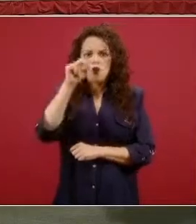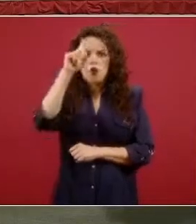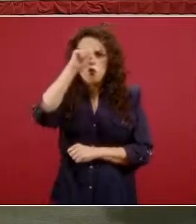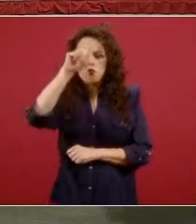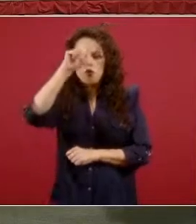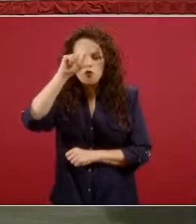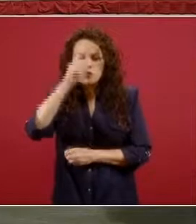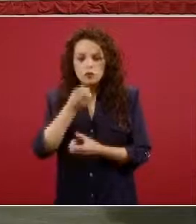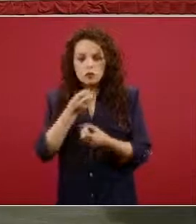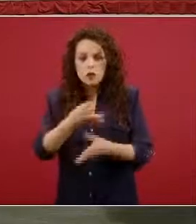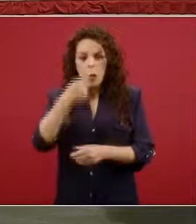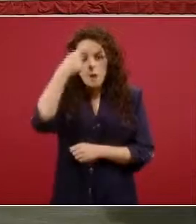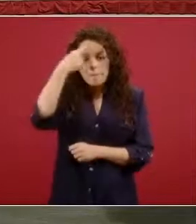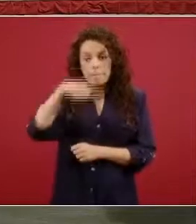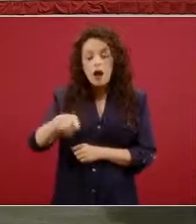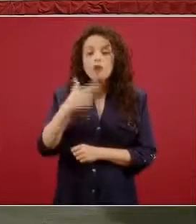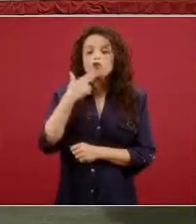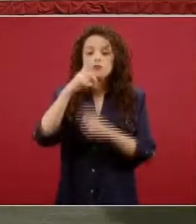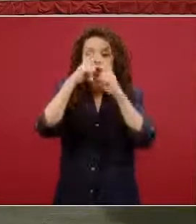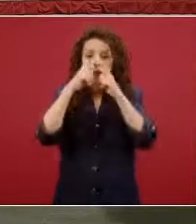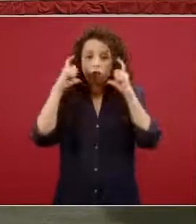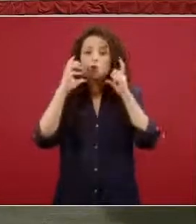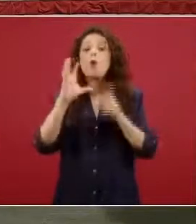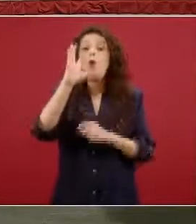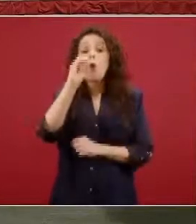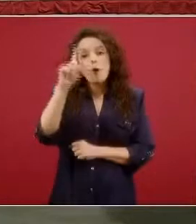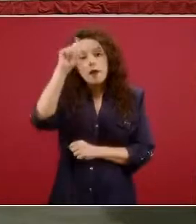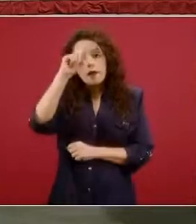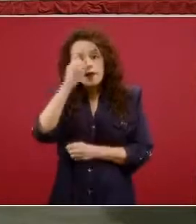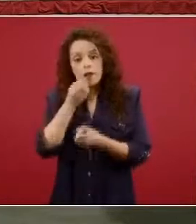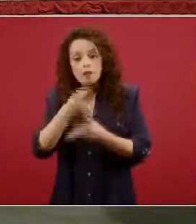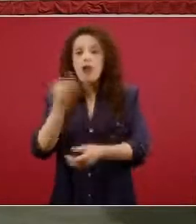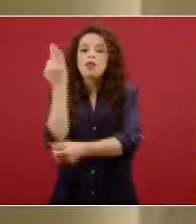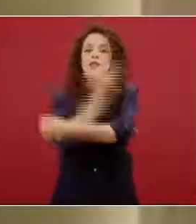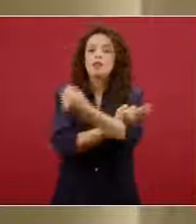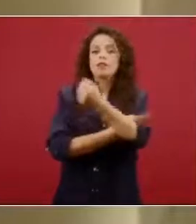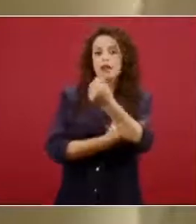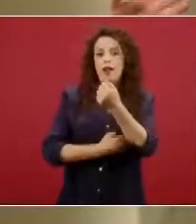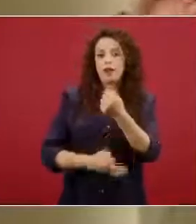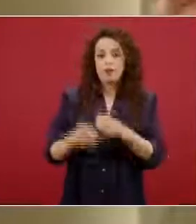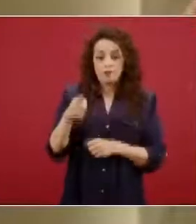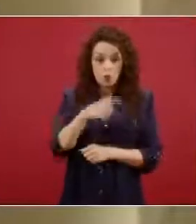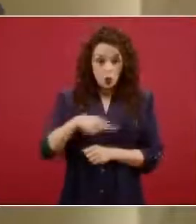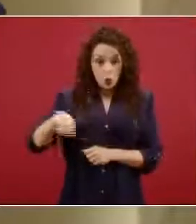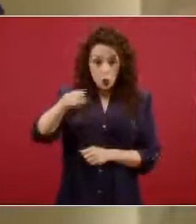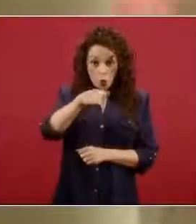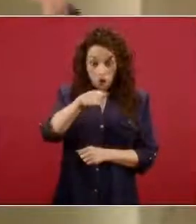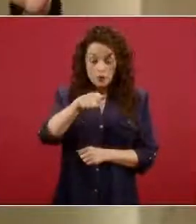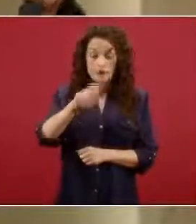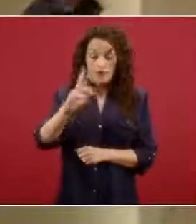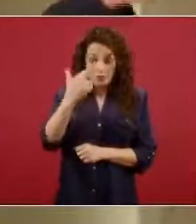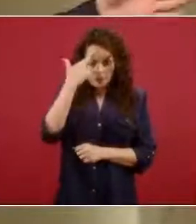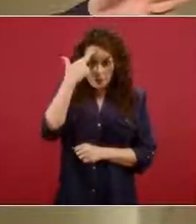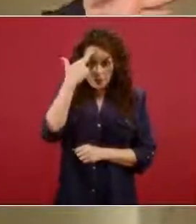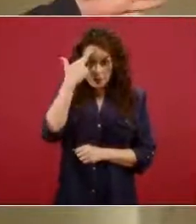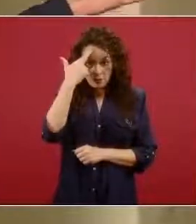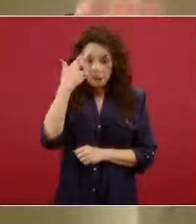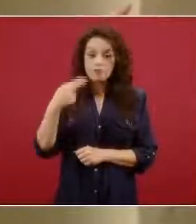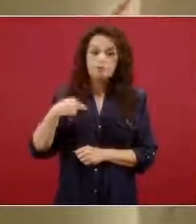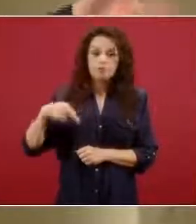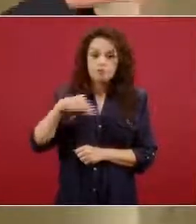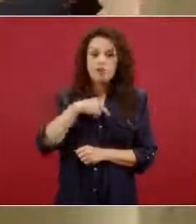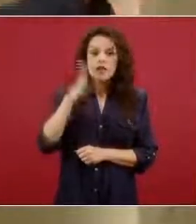que tardó en recomendarlo. Ya en una ocasión, recordarán ustedes y recordará la sociedad, presentamos una